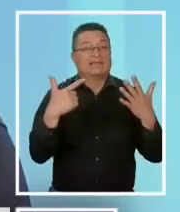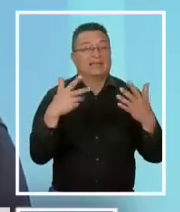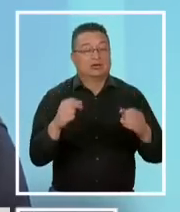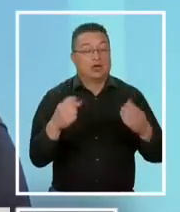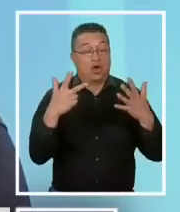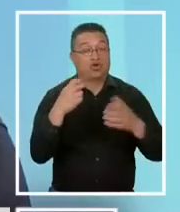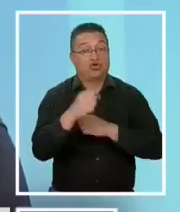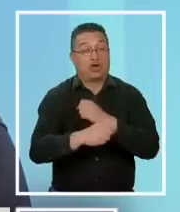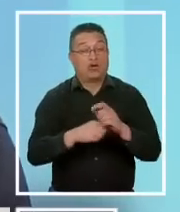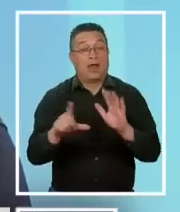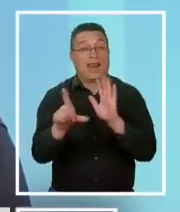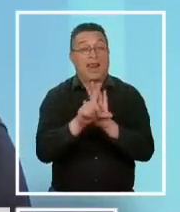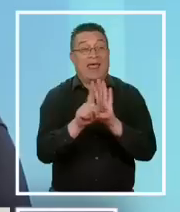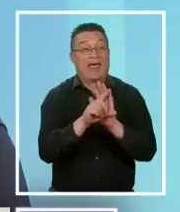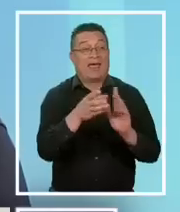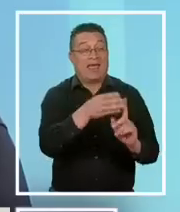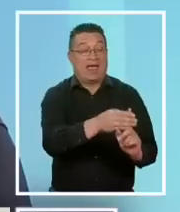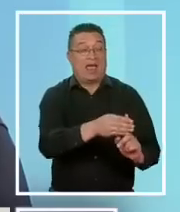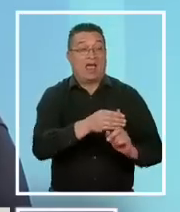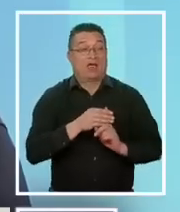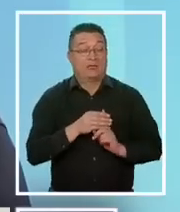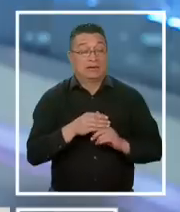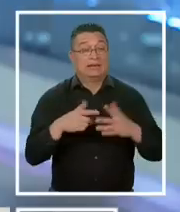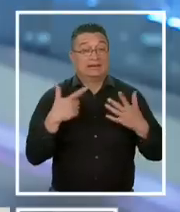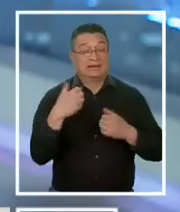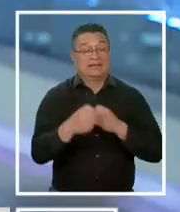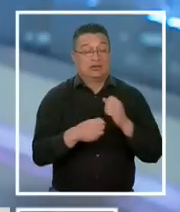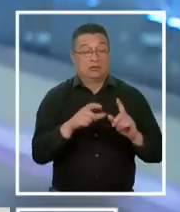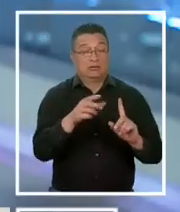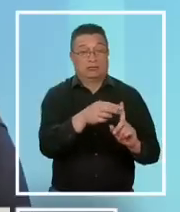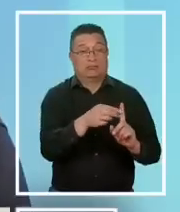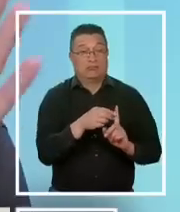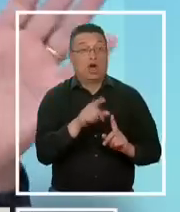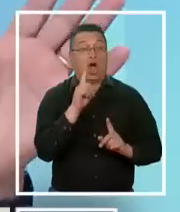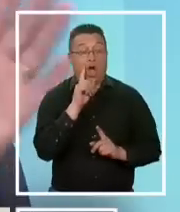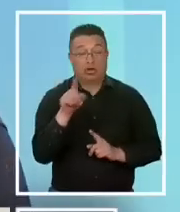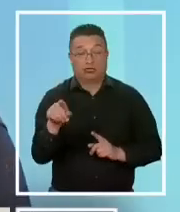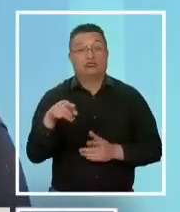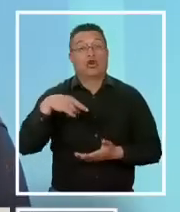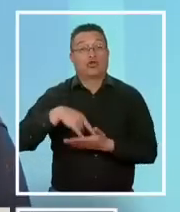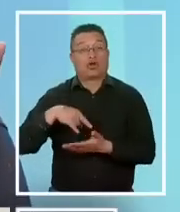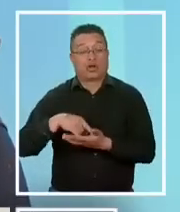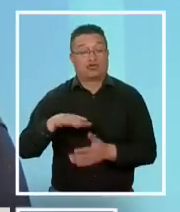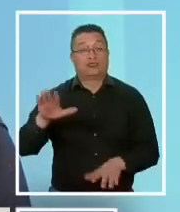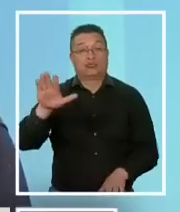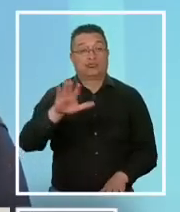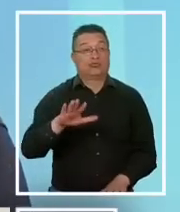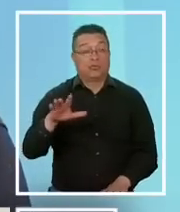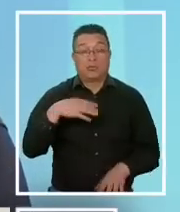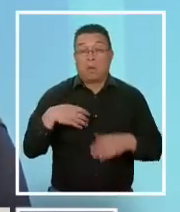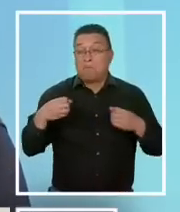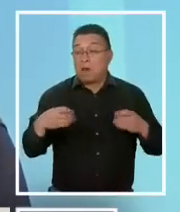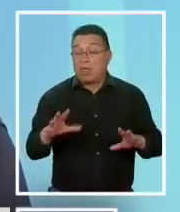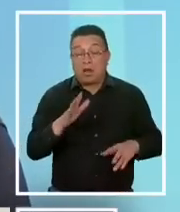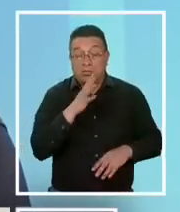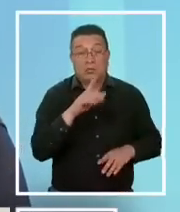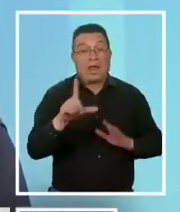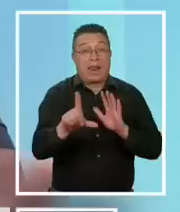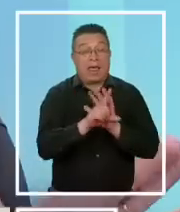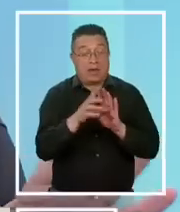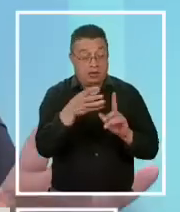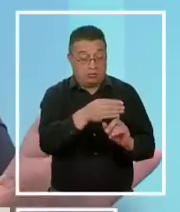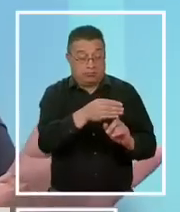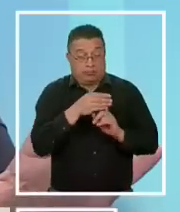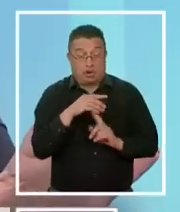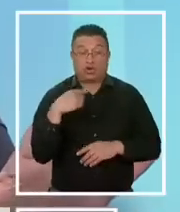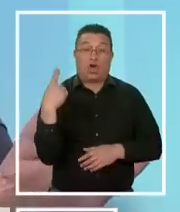u ocho años que la ley de adopción siete años siete años la ley de adopción está allí está en el congreso no sé si alguien se le perdió la ley de adopción que